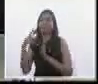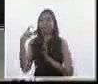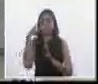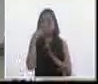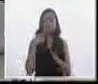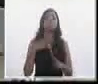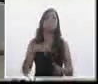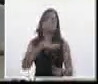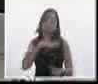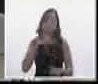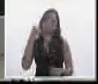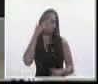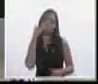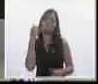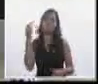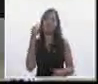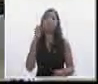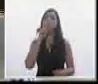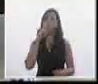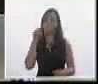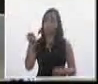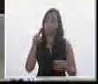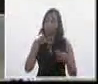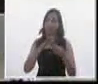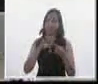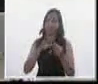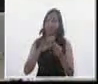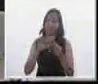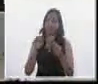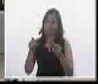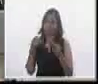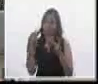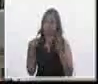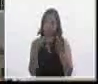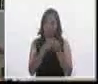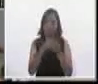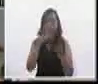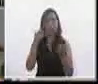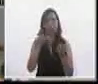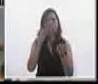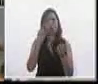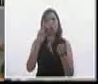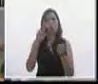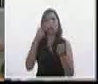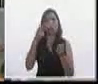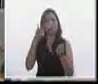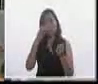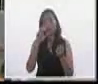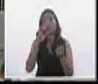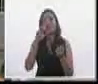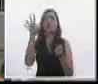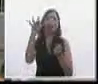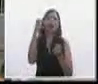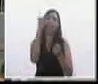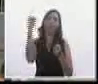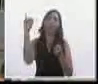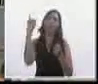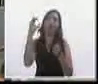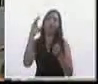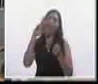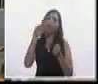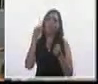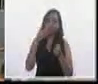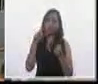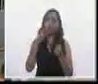llamada este que se refiere a eso y la voy a a juntar el Jorge Müller de Jardines de la cruz debería de ser un